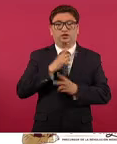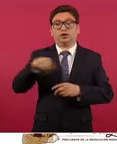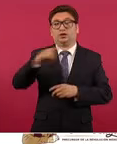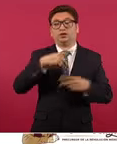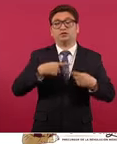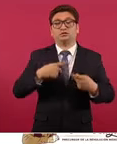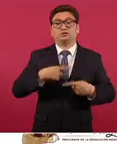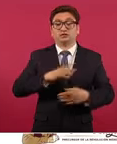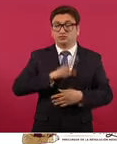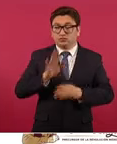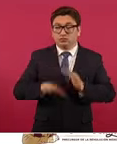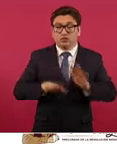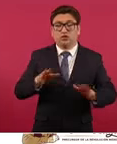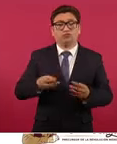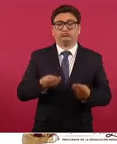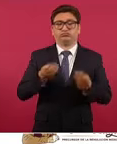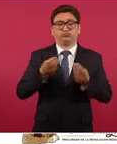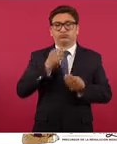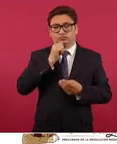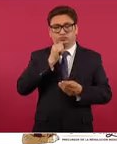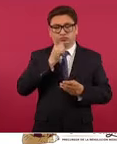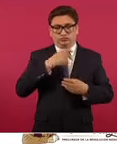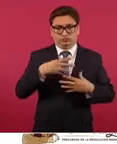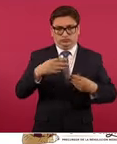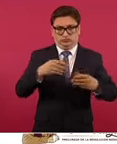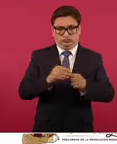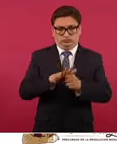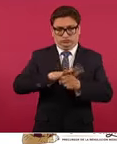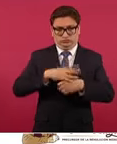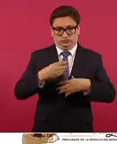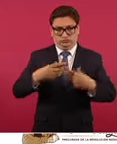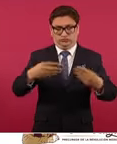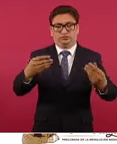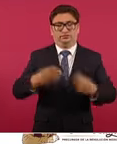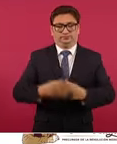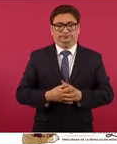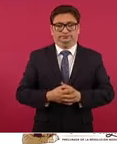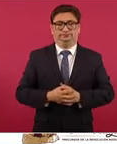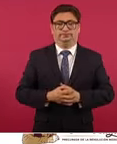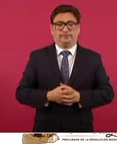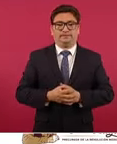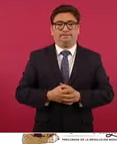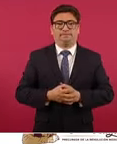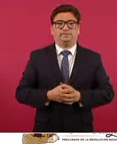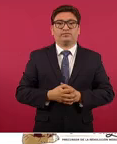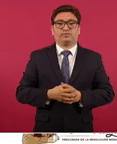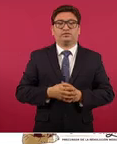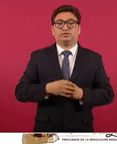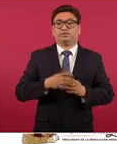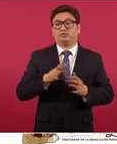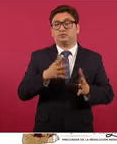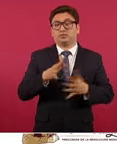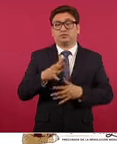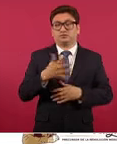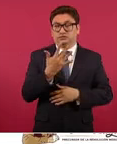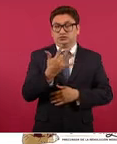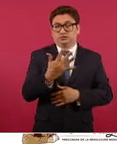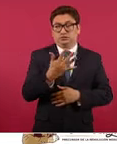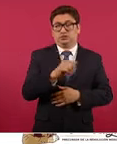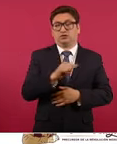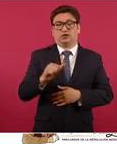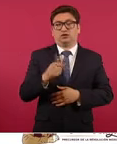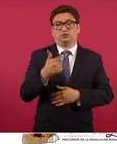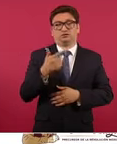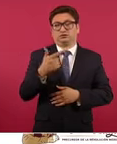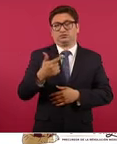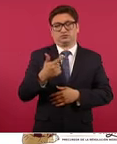un gran impacto esta ola de kobe sobre la mortalidad y aumentaron de un promedio de 5 a 7